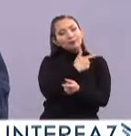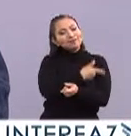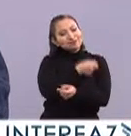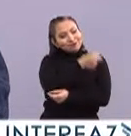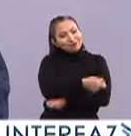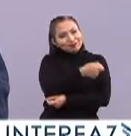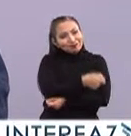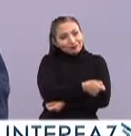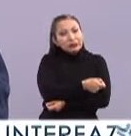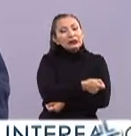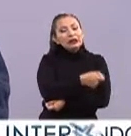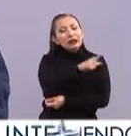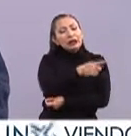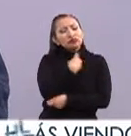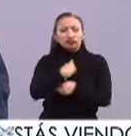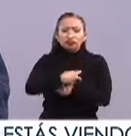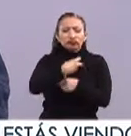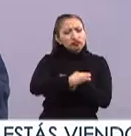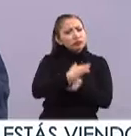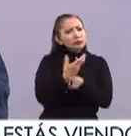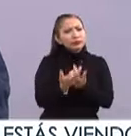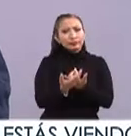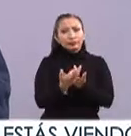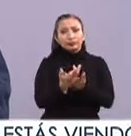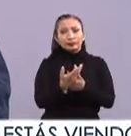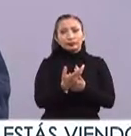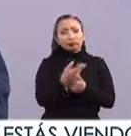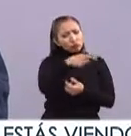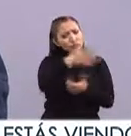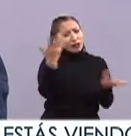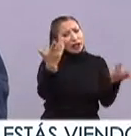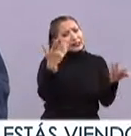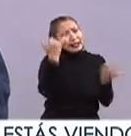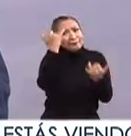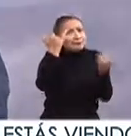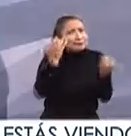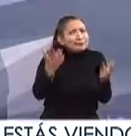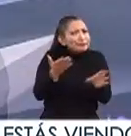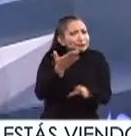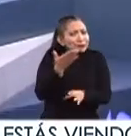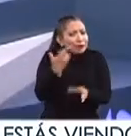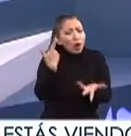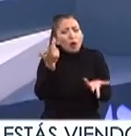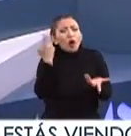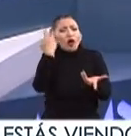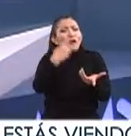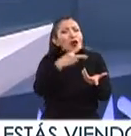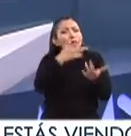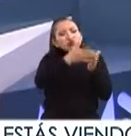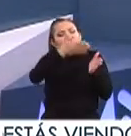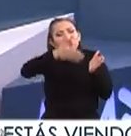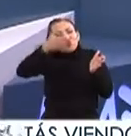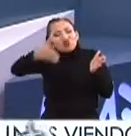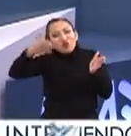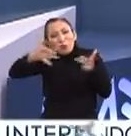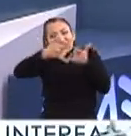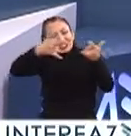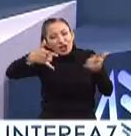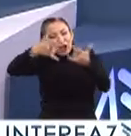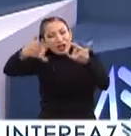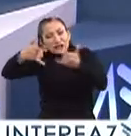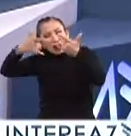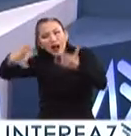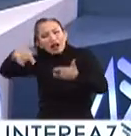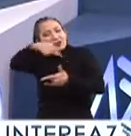Mariana y nos invitó a hacer algo que fuera un recorrido de